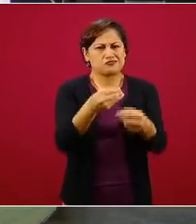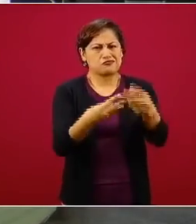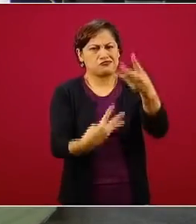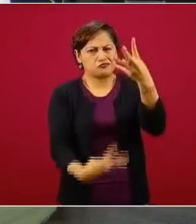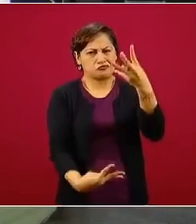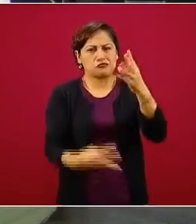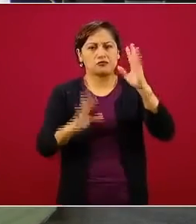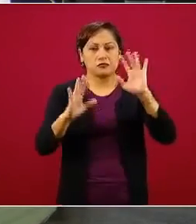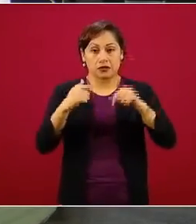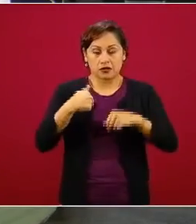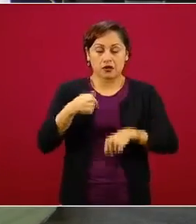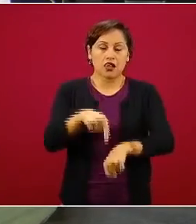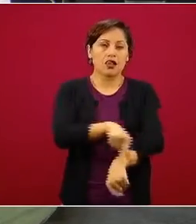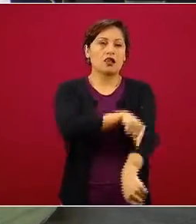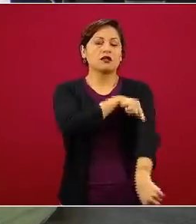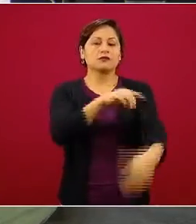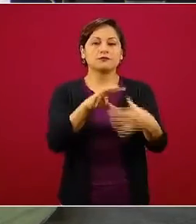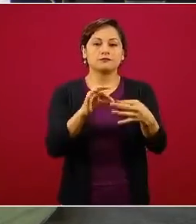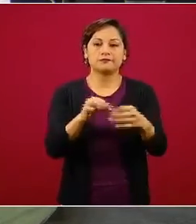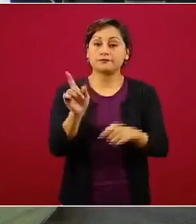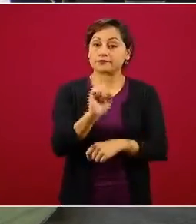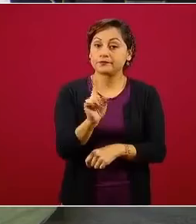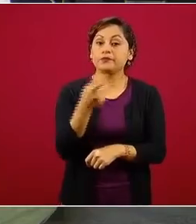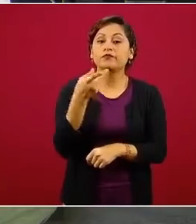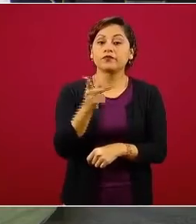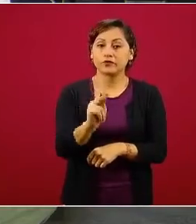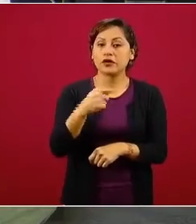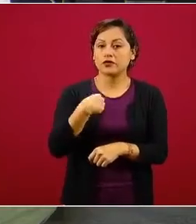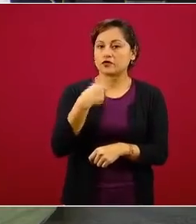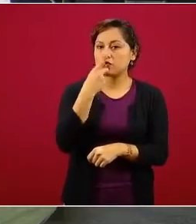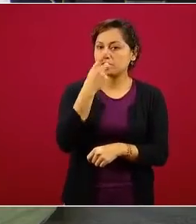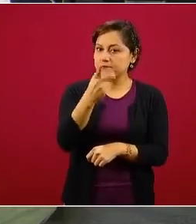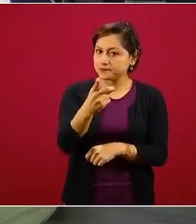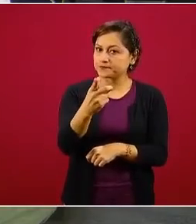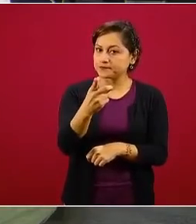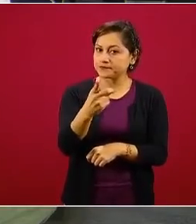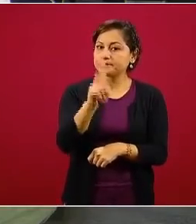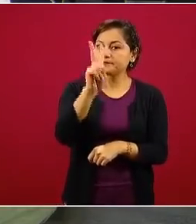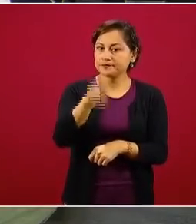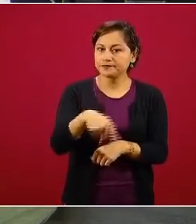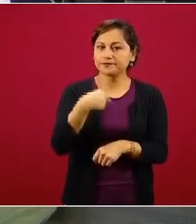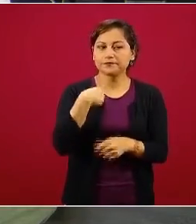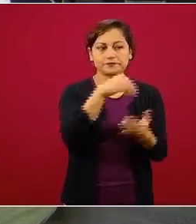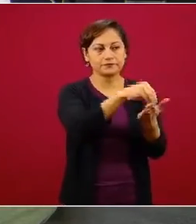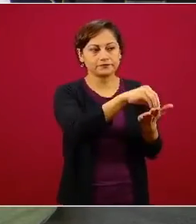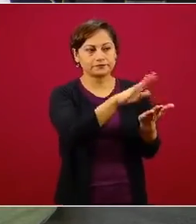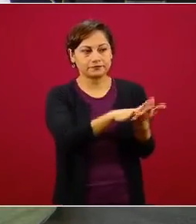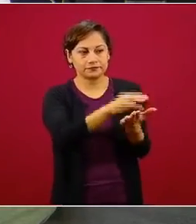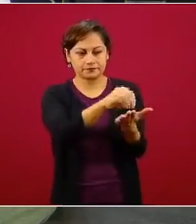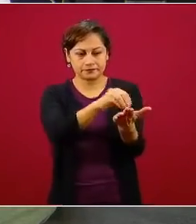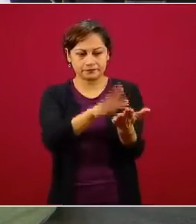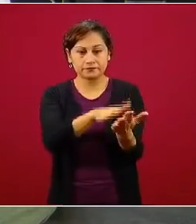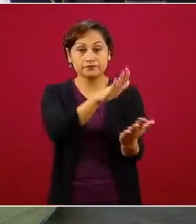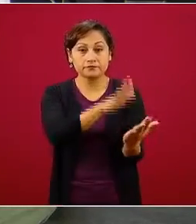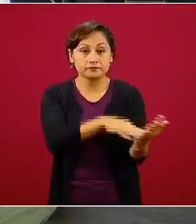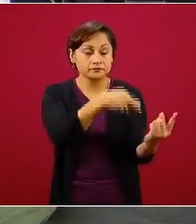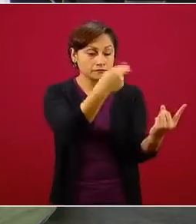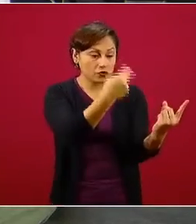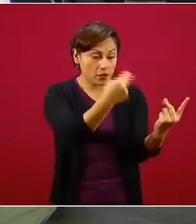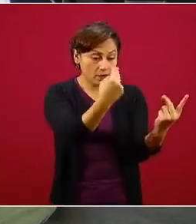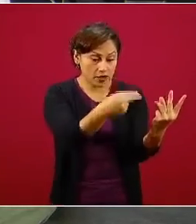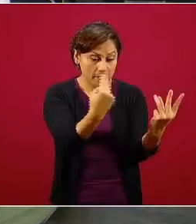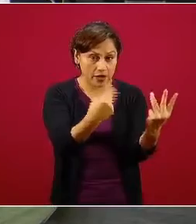he revisado casi todos los nombres de los que están registrados como